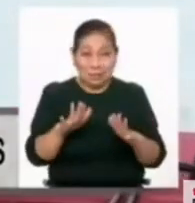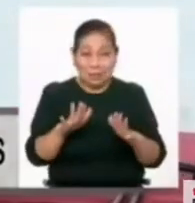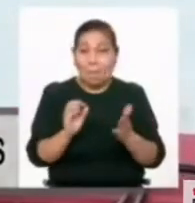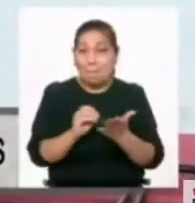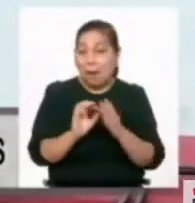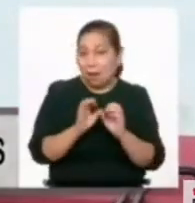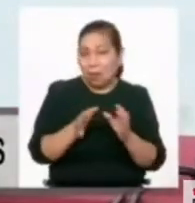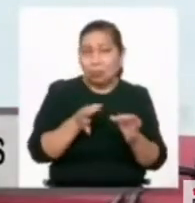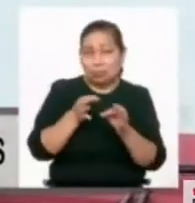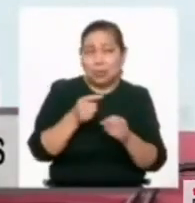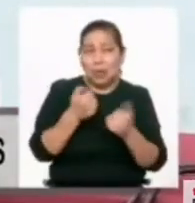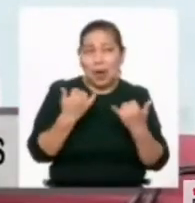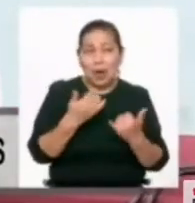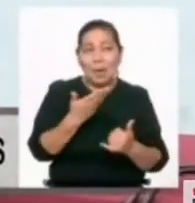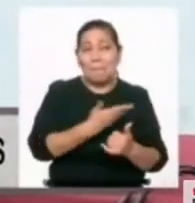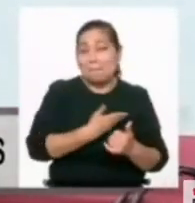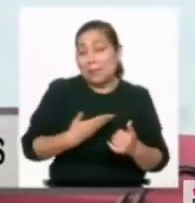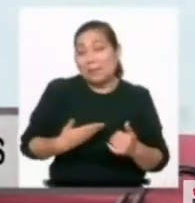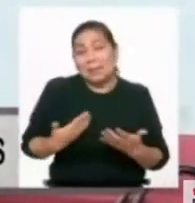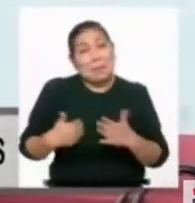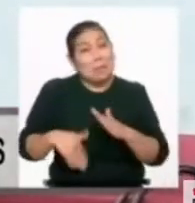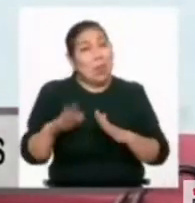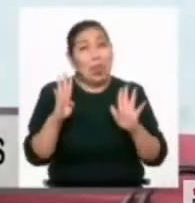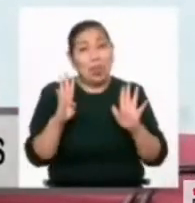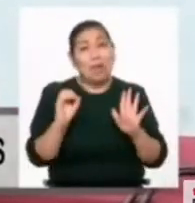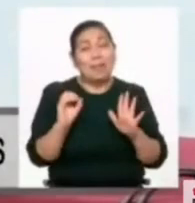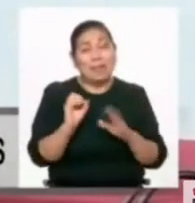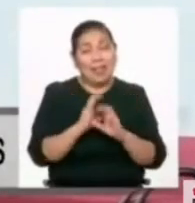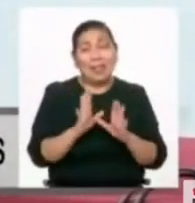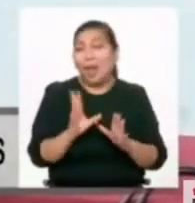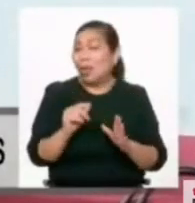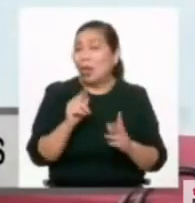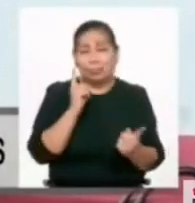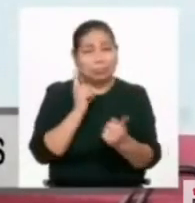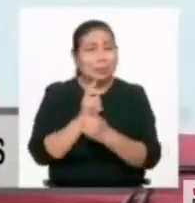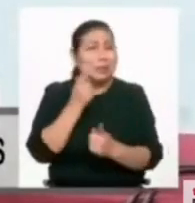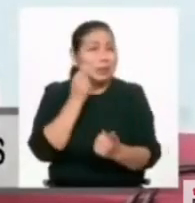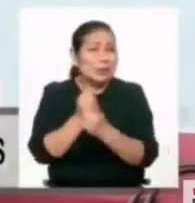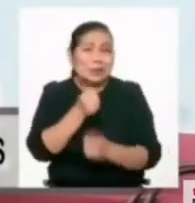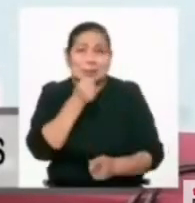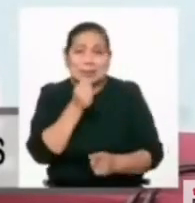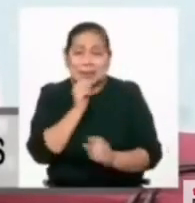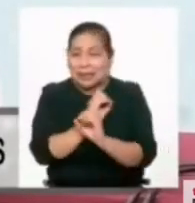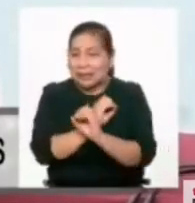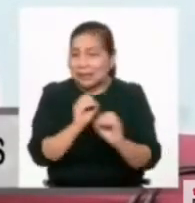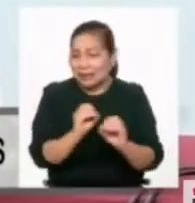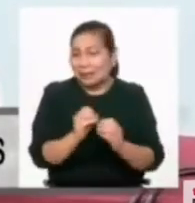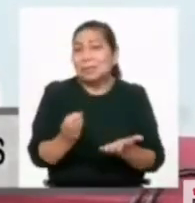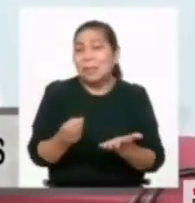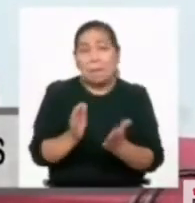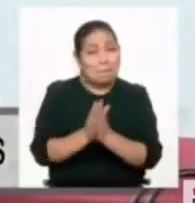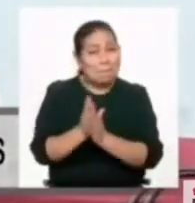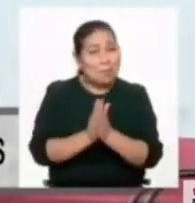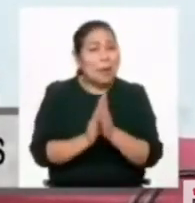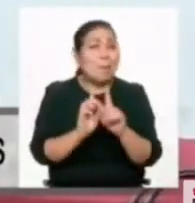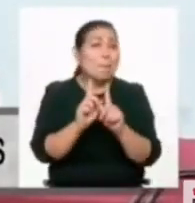aras de la transparencia. Sería bueno preguntárselo al presidente, pero hace más de 90 días que el presidente no da entrevistas a los medios de comunicación. Además de eso,